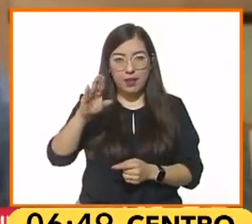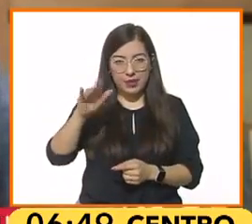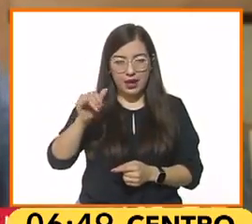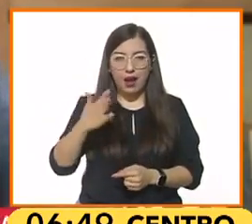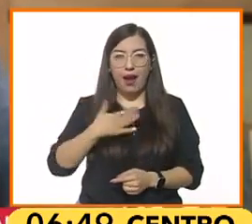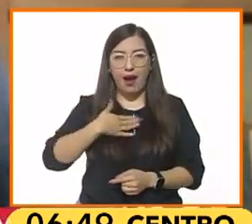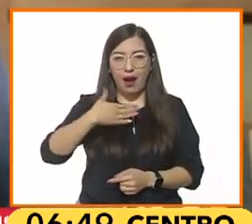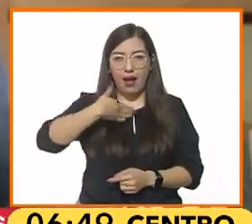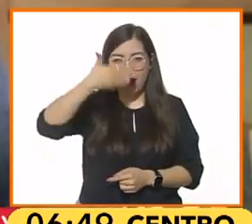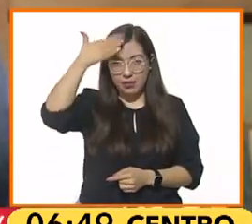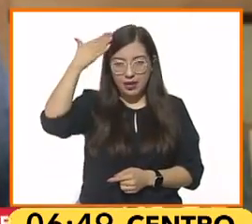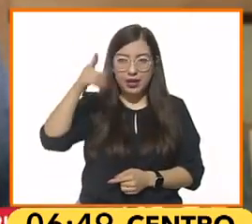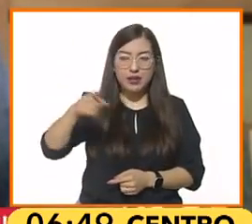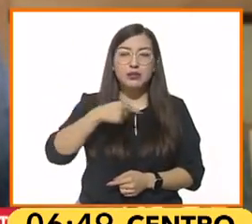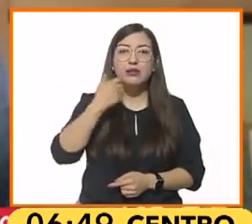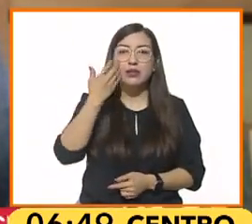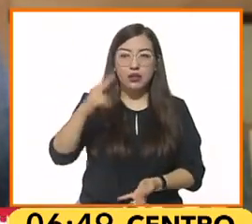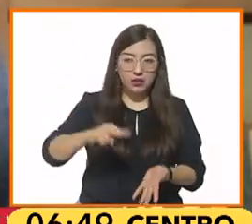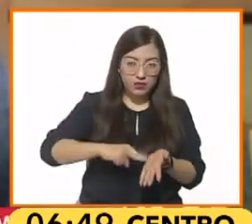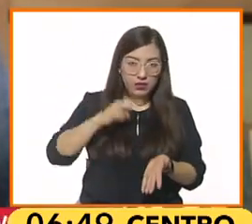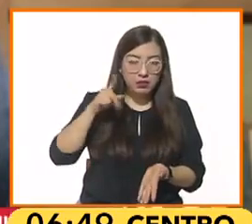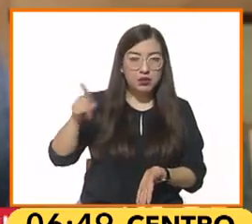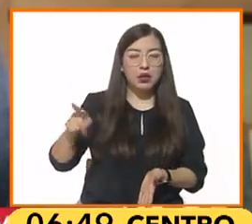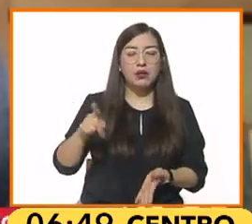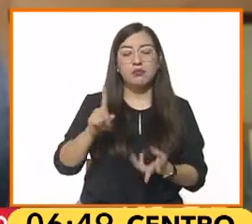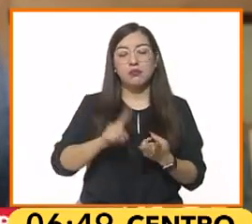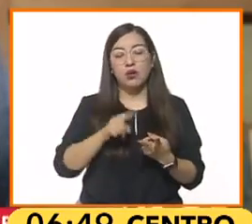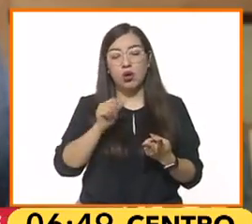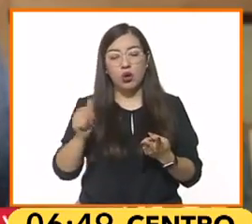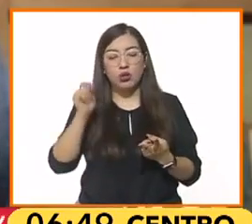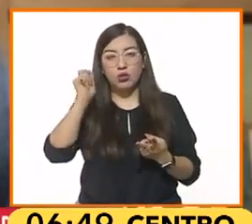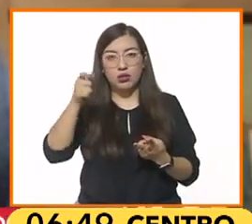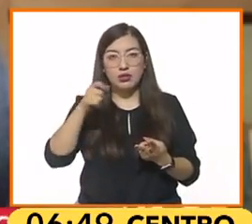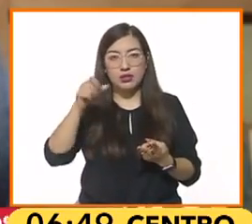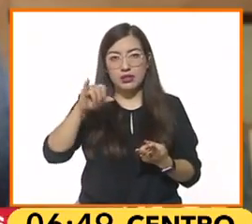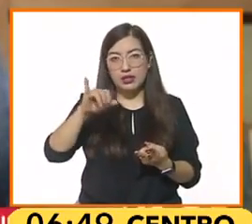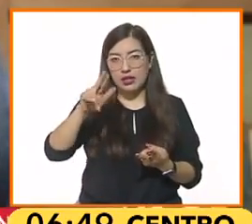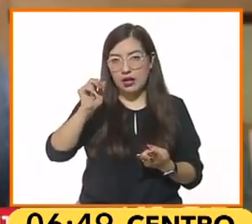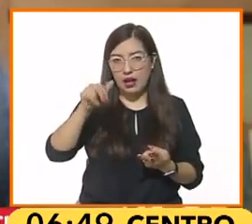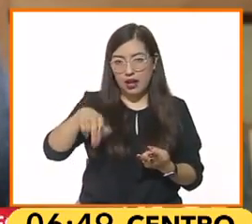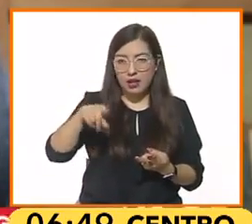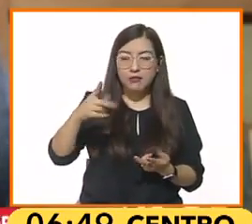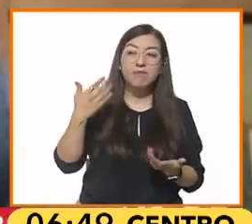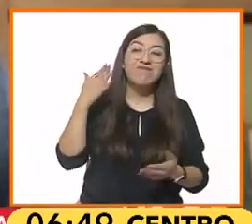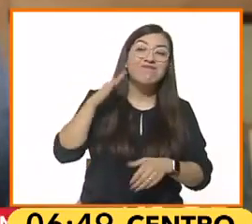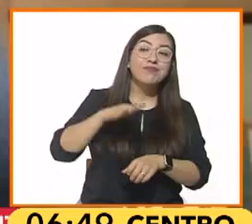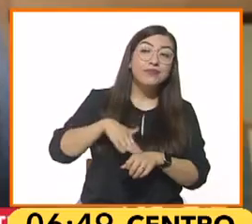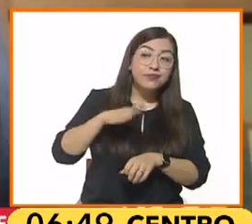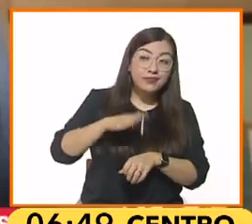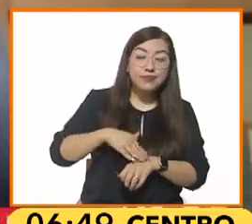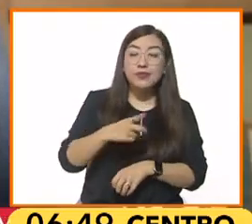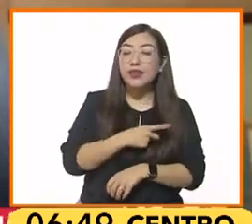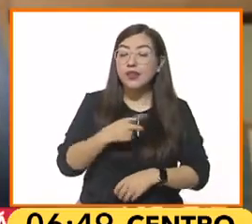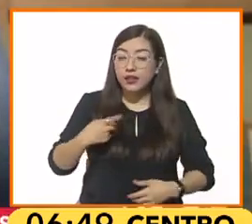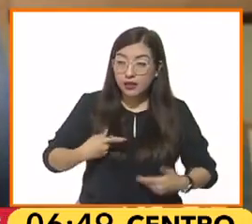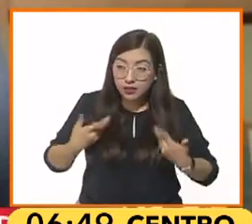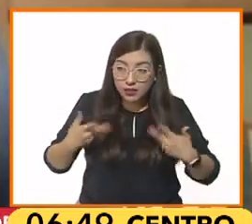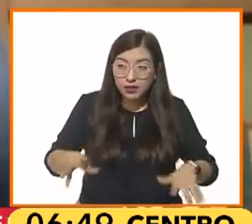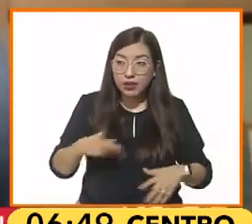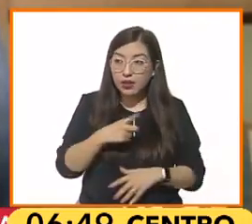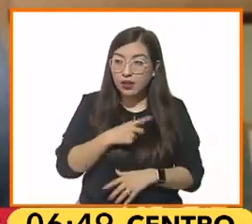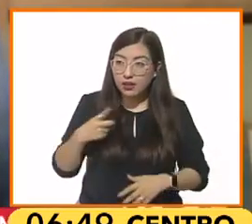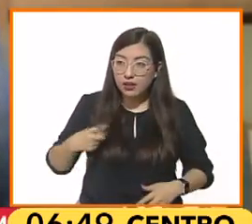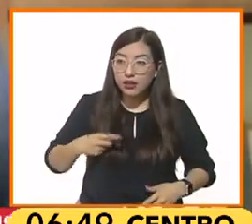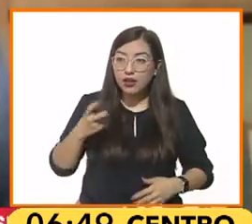ser una de las líneas de Donald Trump. Otra podría ser la presión a Irán para que negocie estos ataques que se han dado contra los Houthis. Para mí